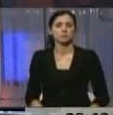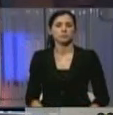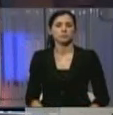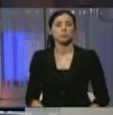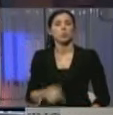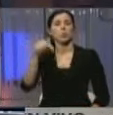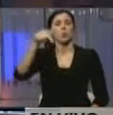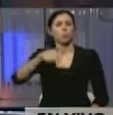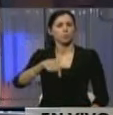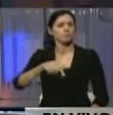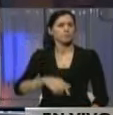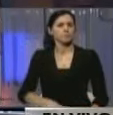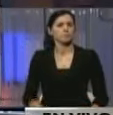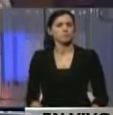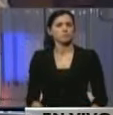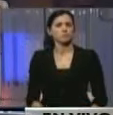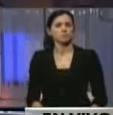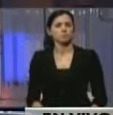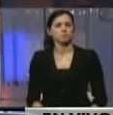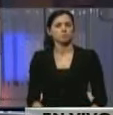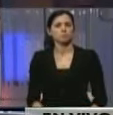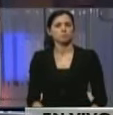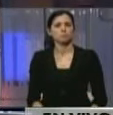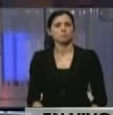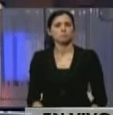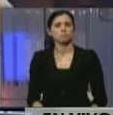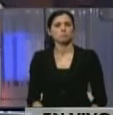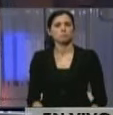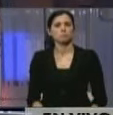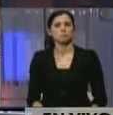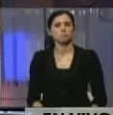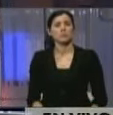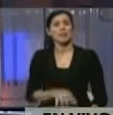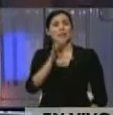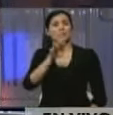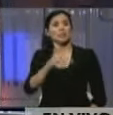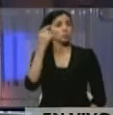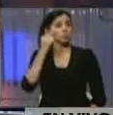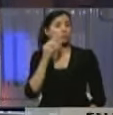Hoy estuvieron en el estado Sucre.